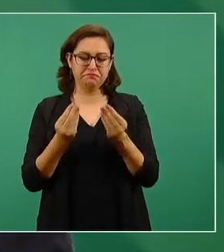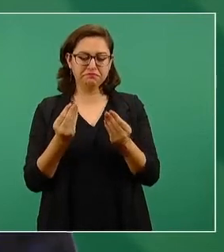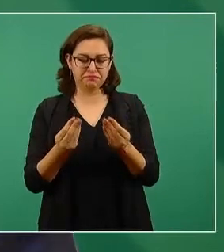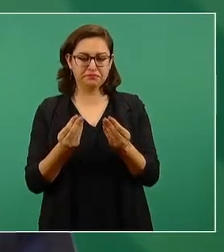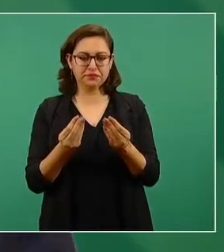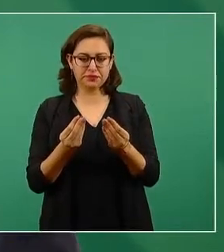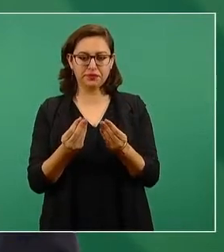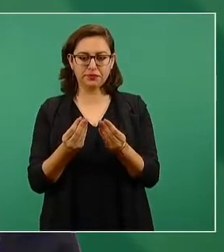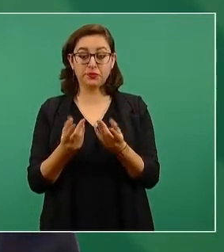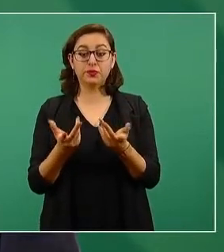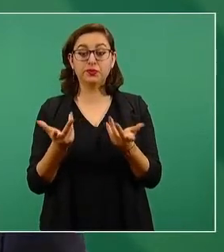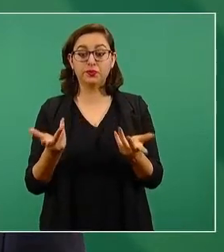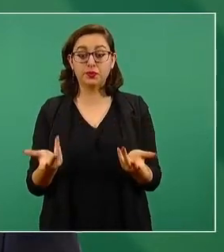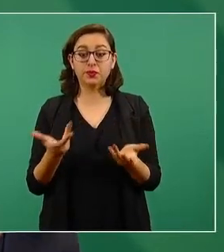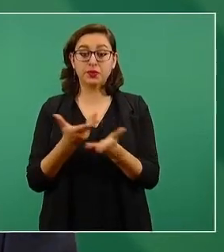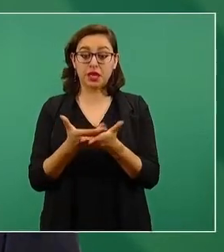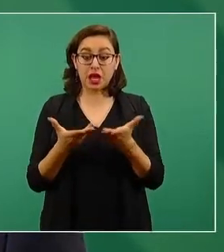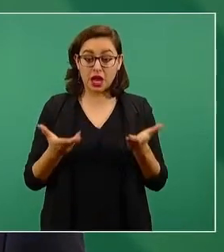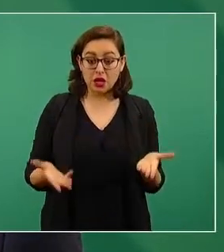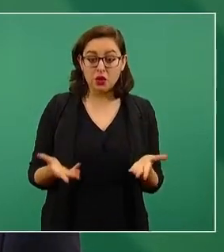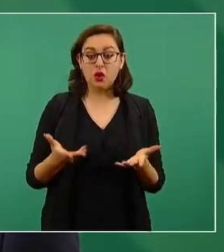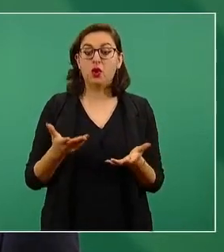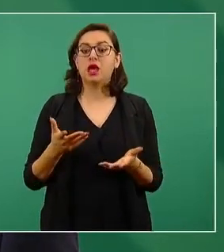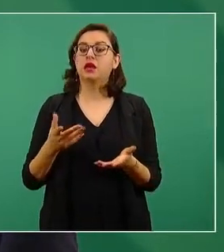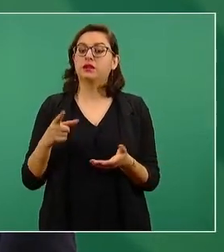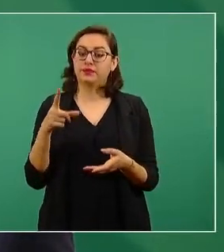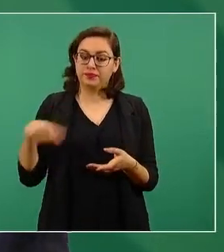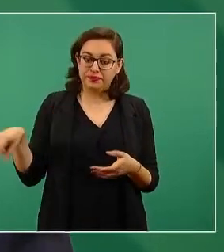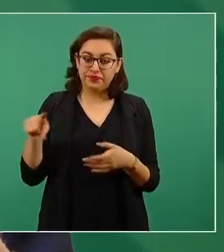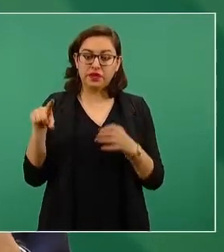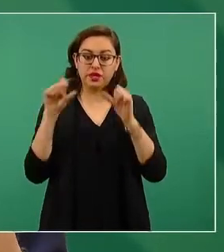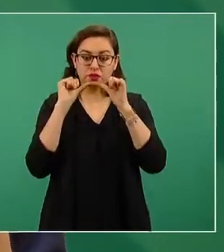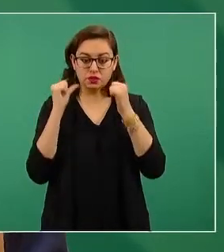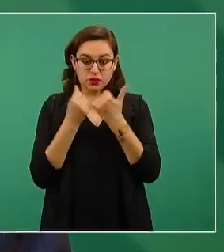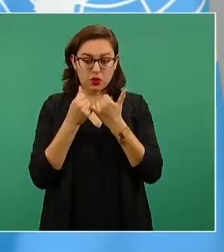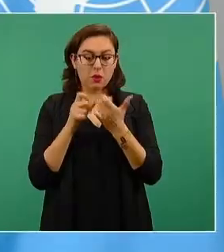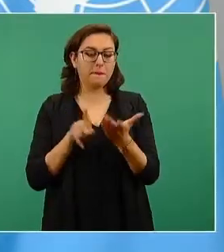se exigen los exámenes y